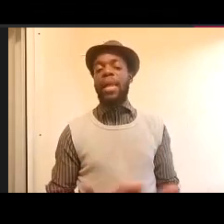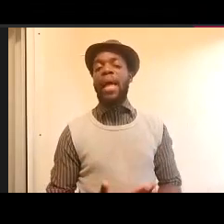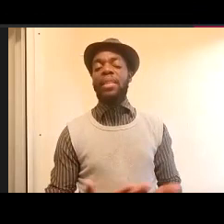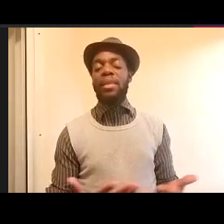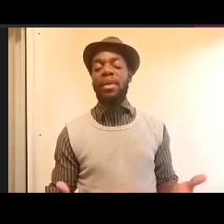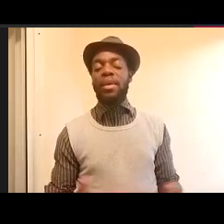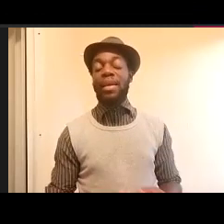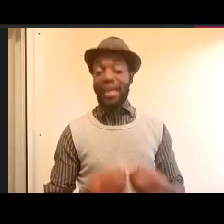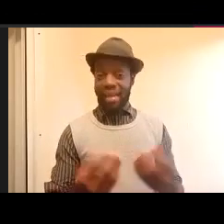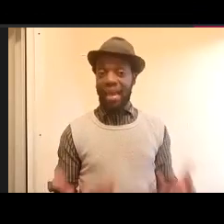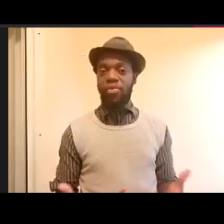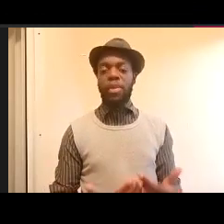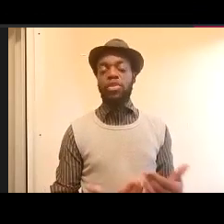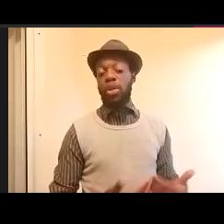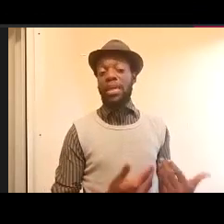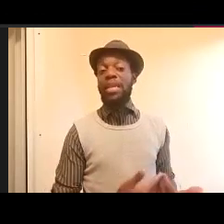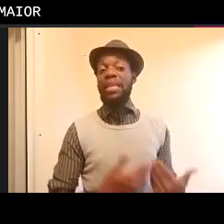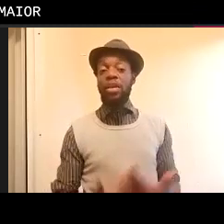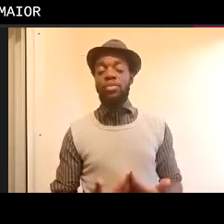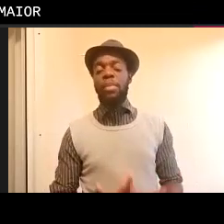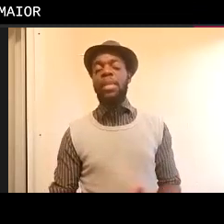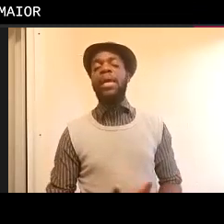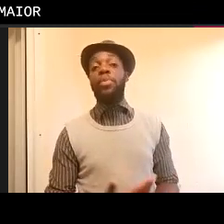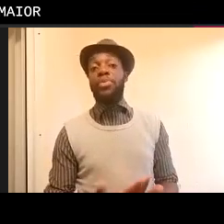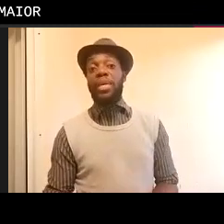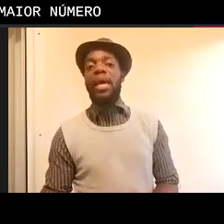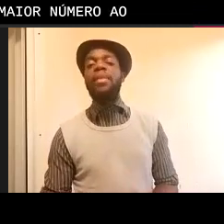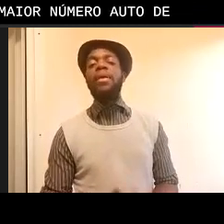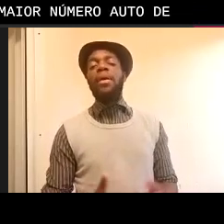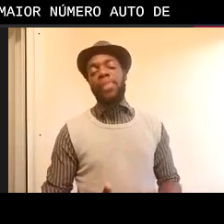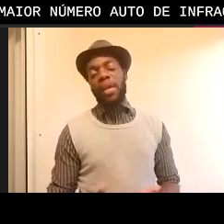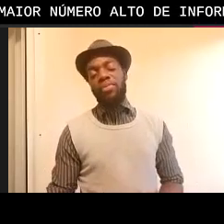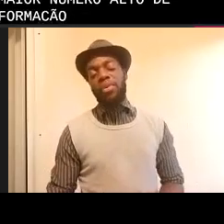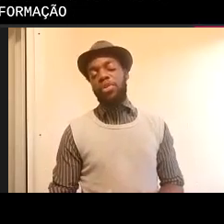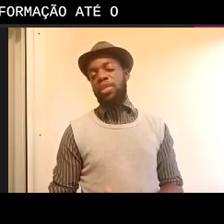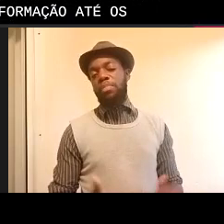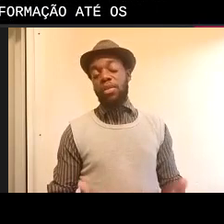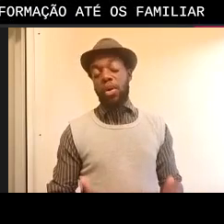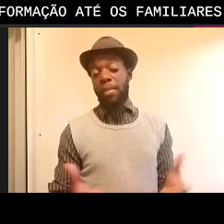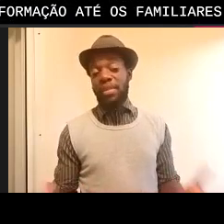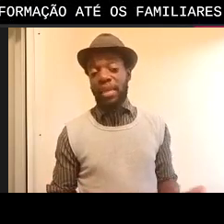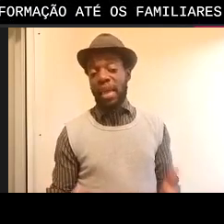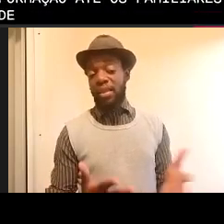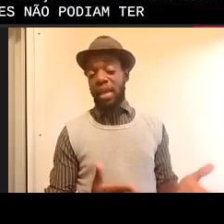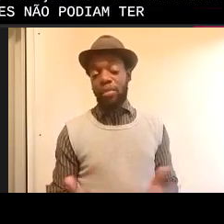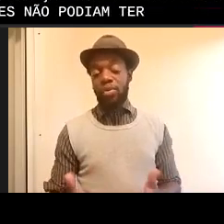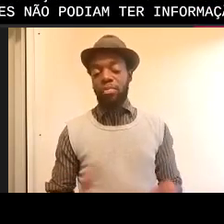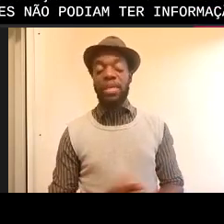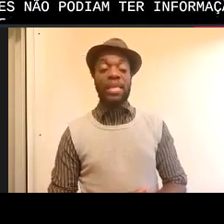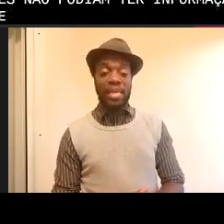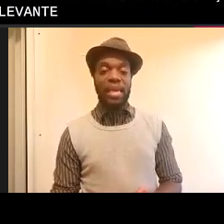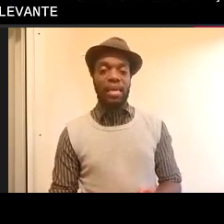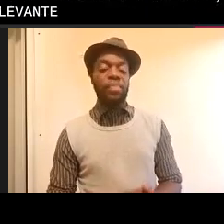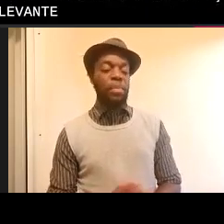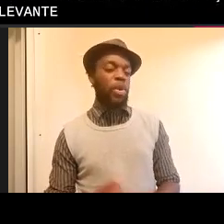ejemplo, clara información y los familiares podían darle información respecto a mantener, digamos,